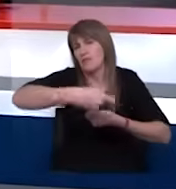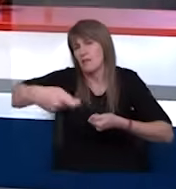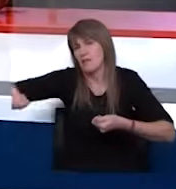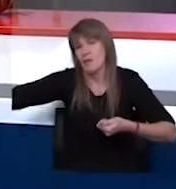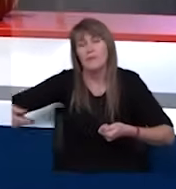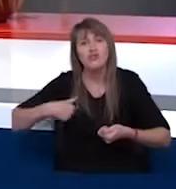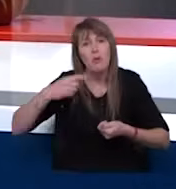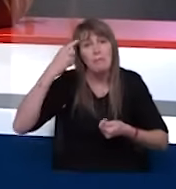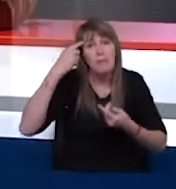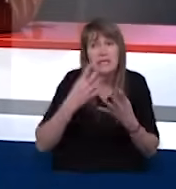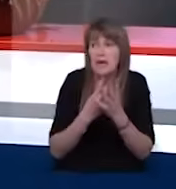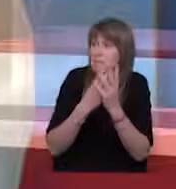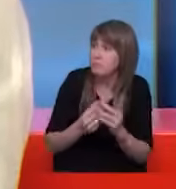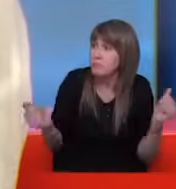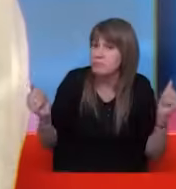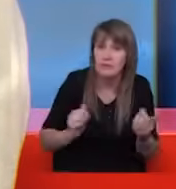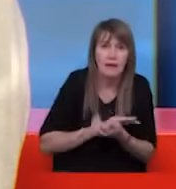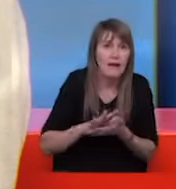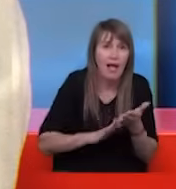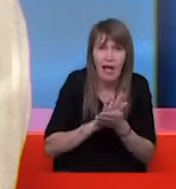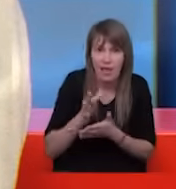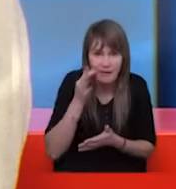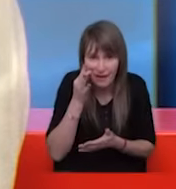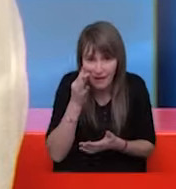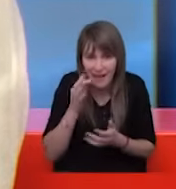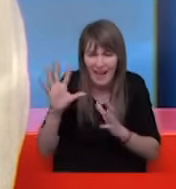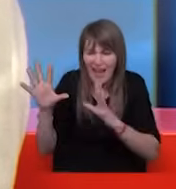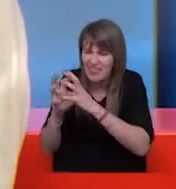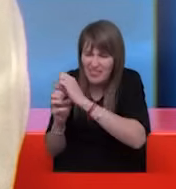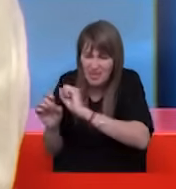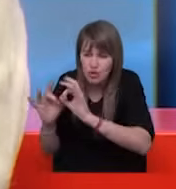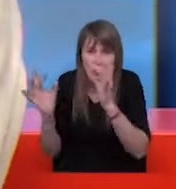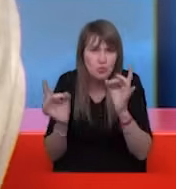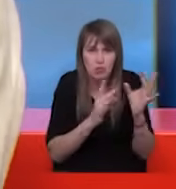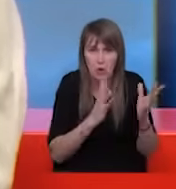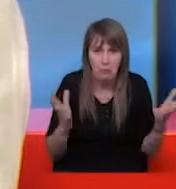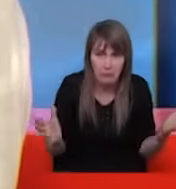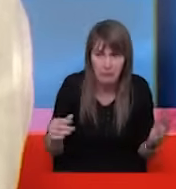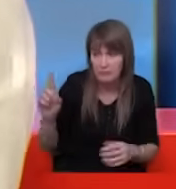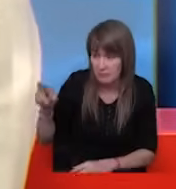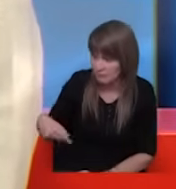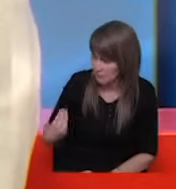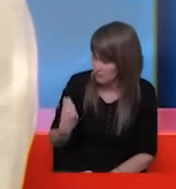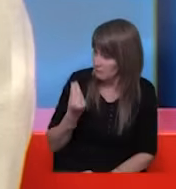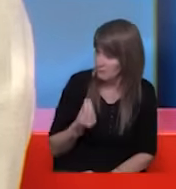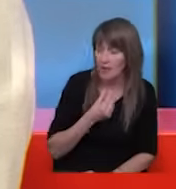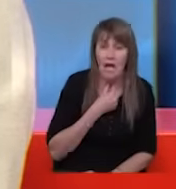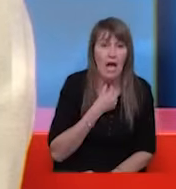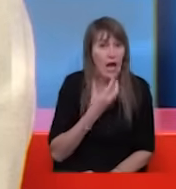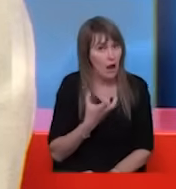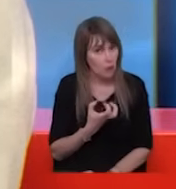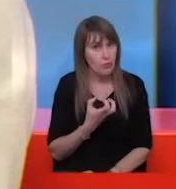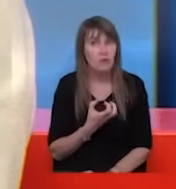perdido. Pensé que no quedaba nada de eso, que lo habían destruido de alguna forma. Pero bueno, apareció un audio, y eso me